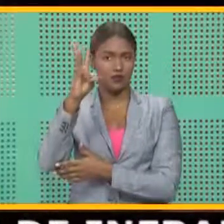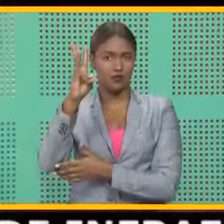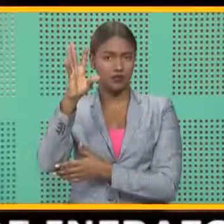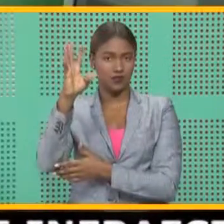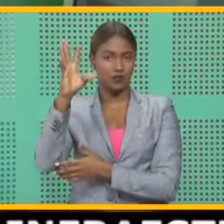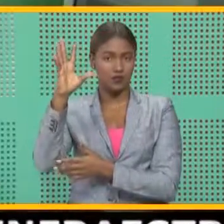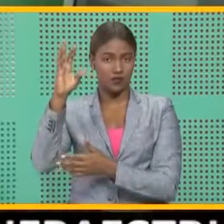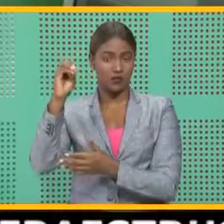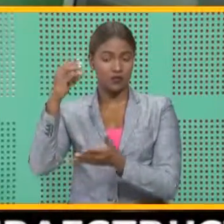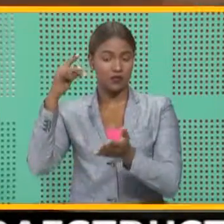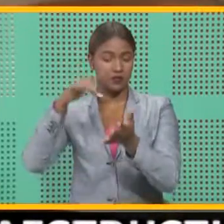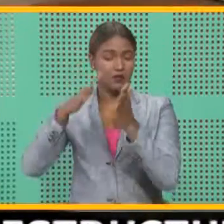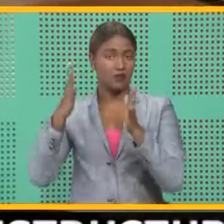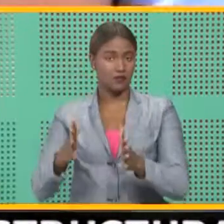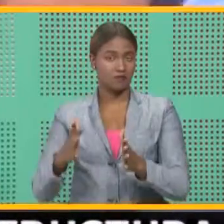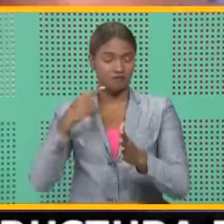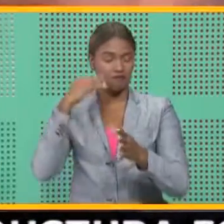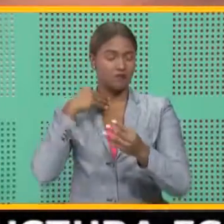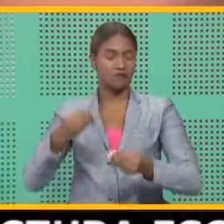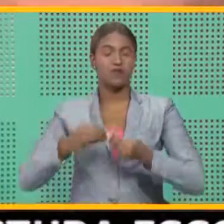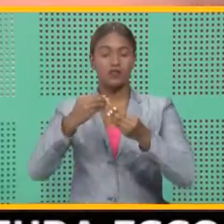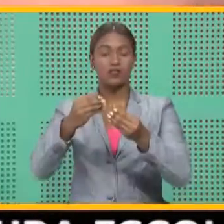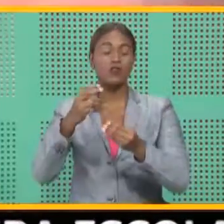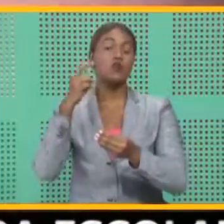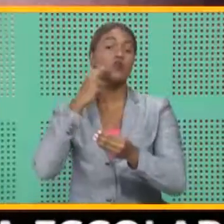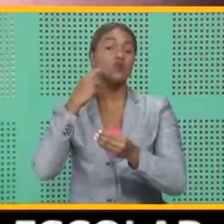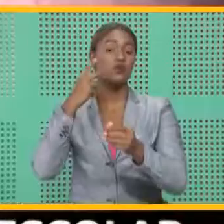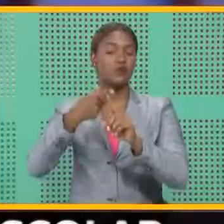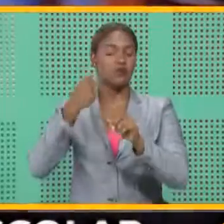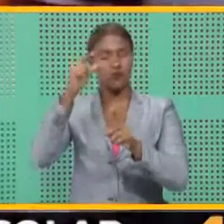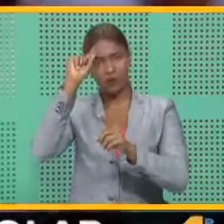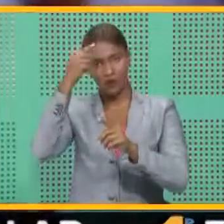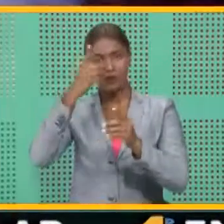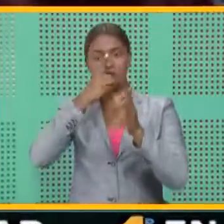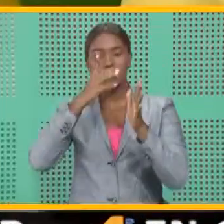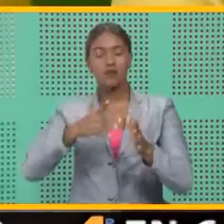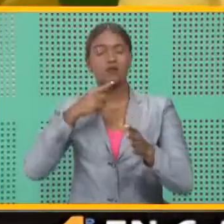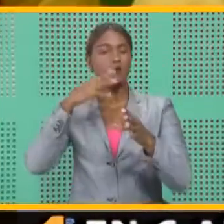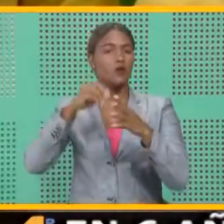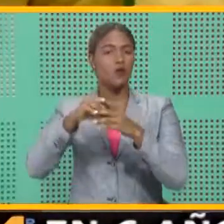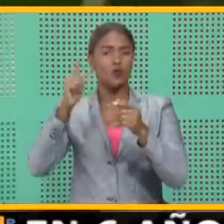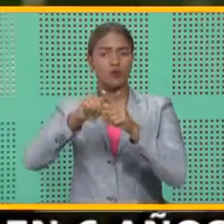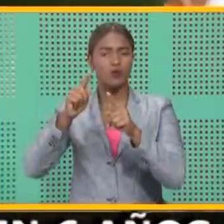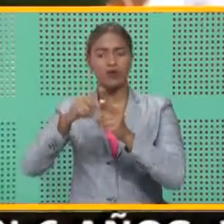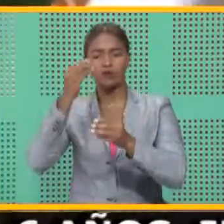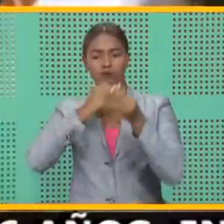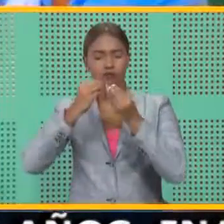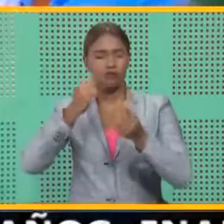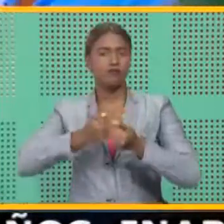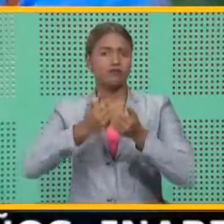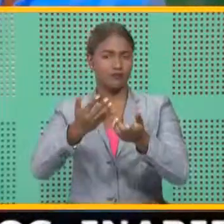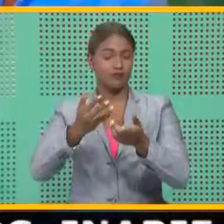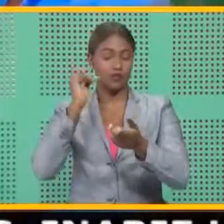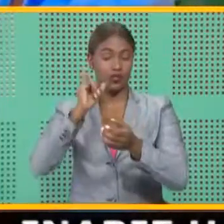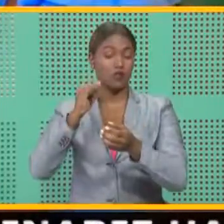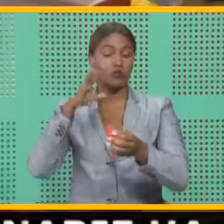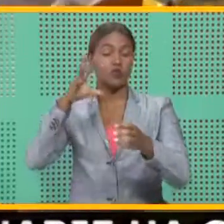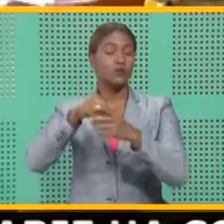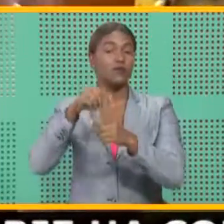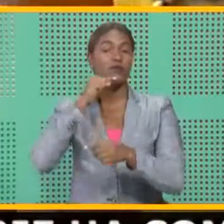1.649.760 escolares, los cuales recibieron de forma gratuita del gobierno dominicano algún tipo de ración alimenticia. Esto